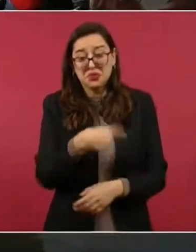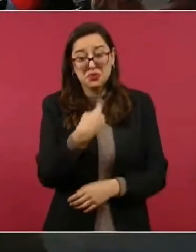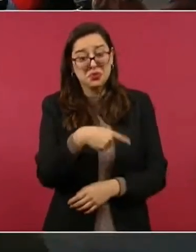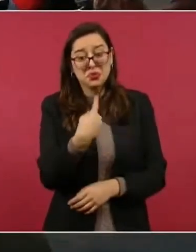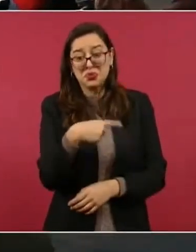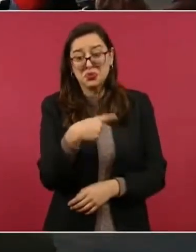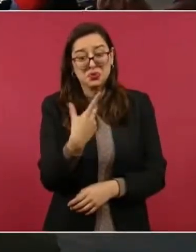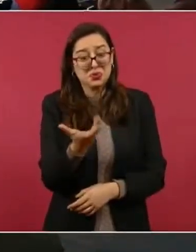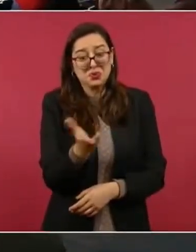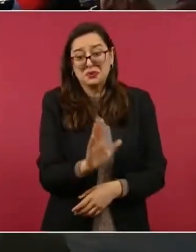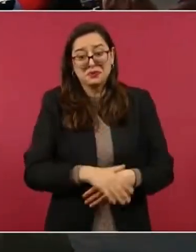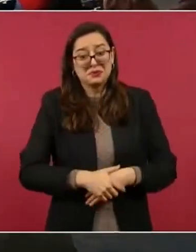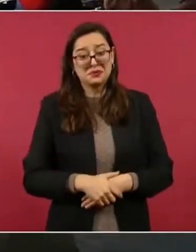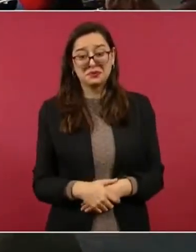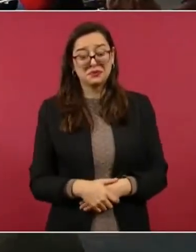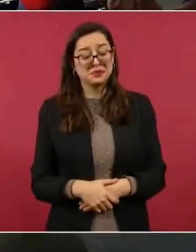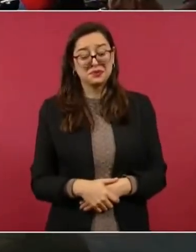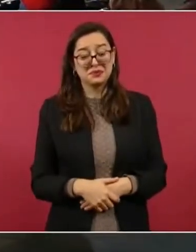sirve para